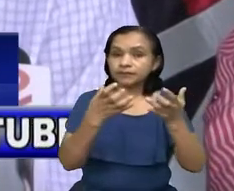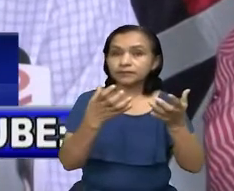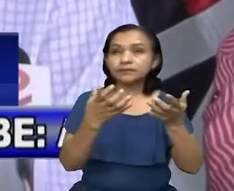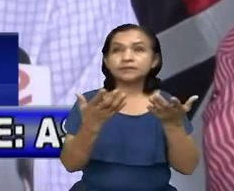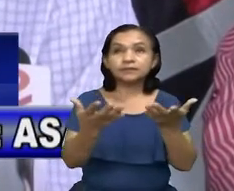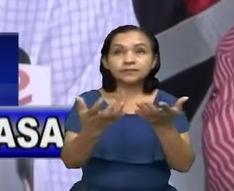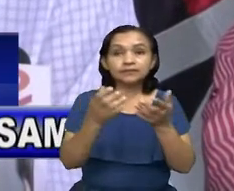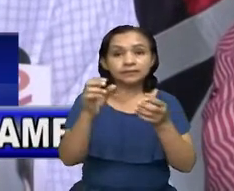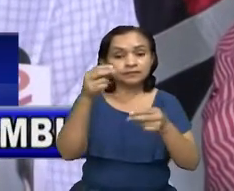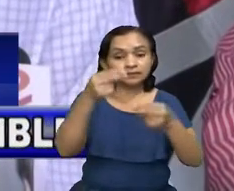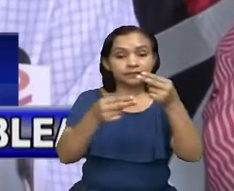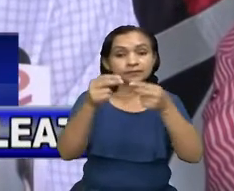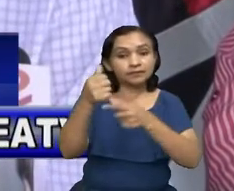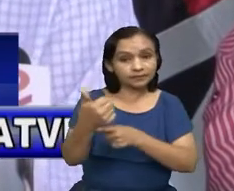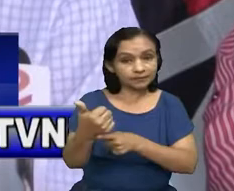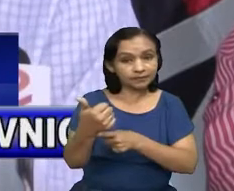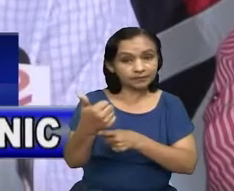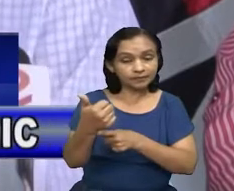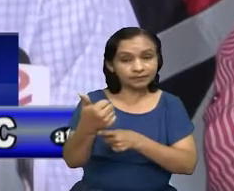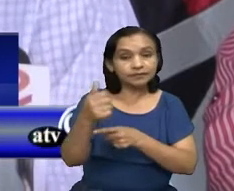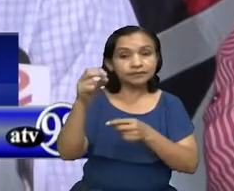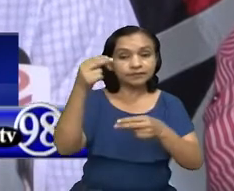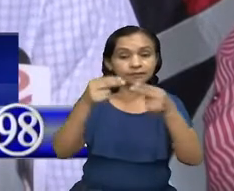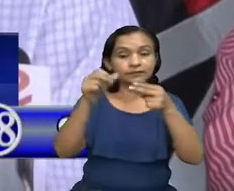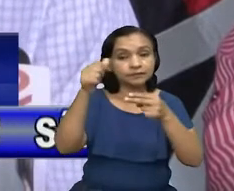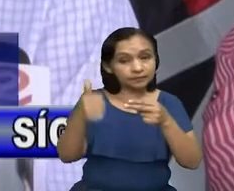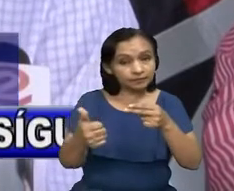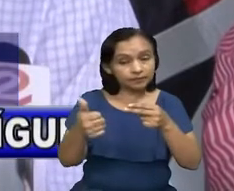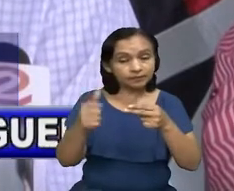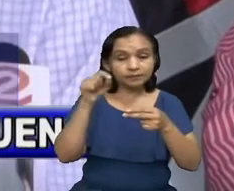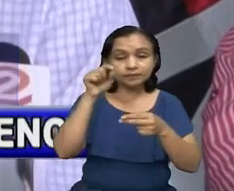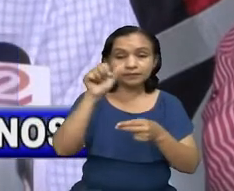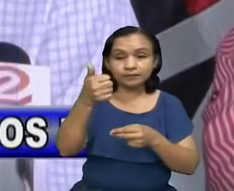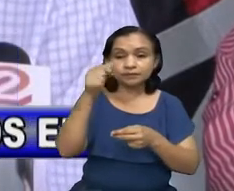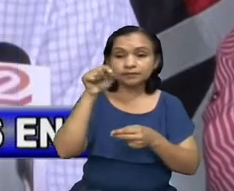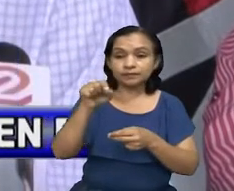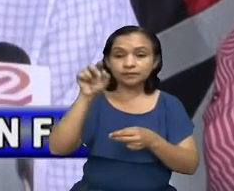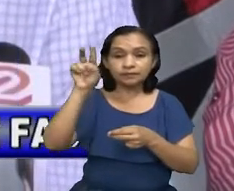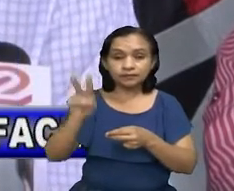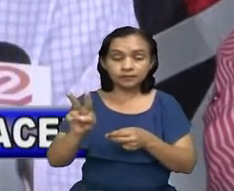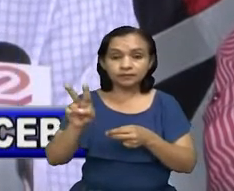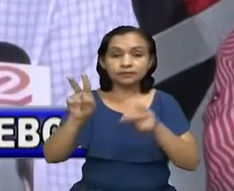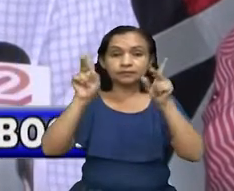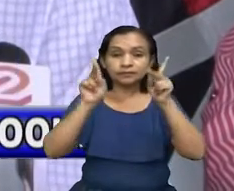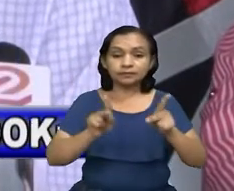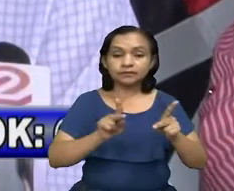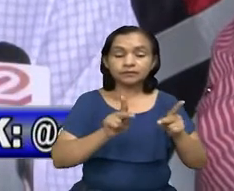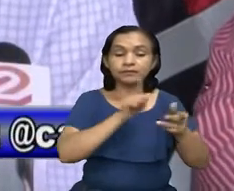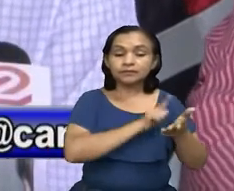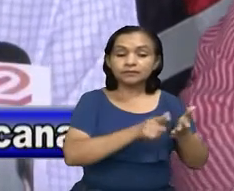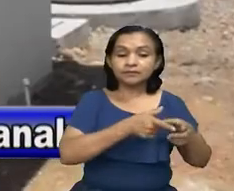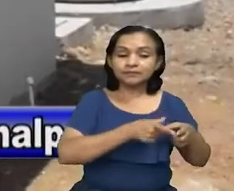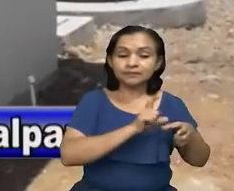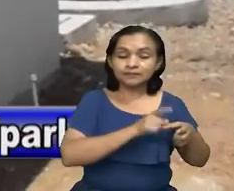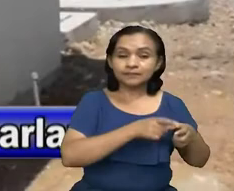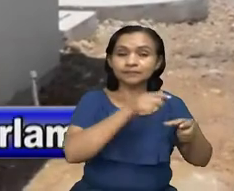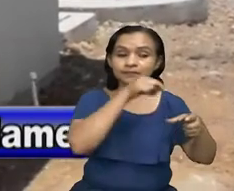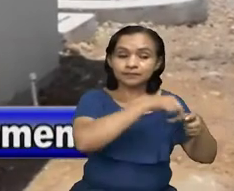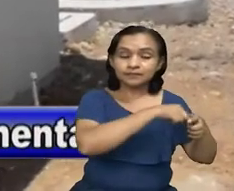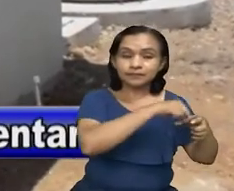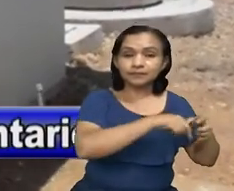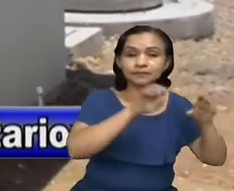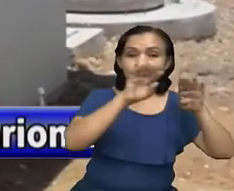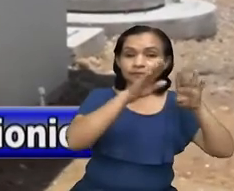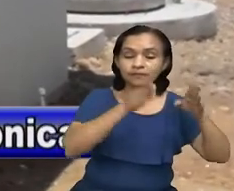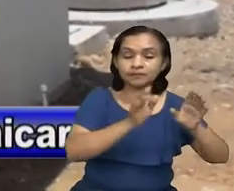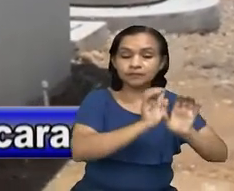objetivo 6, la meta 6.2, que tiene que ver con el acceso al saneamiento digno, donde las